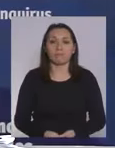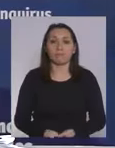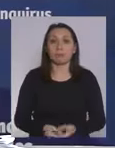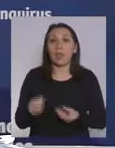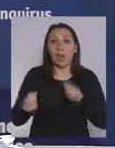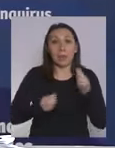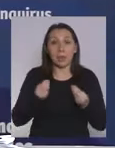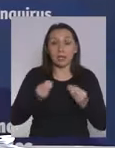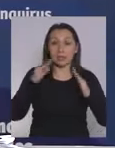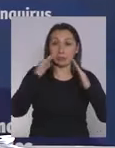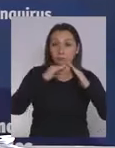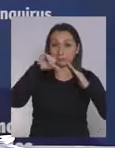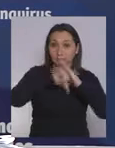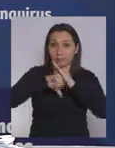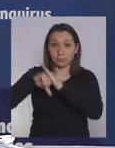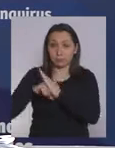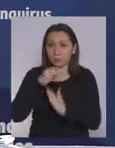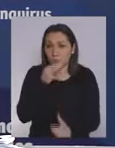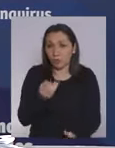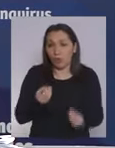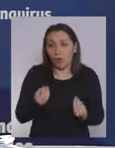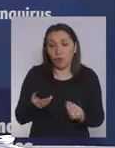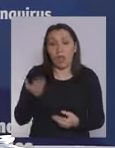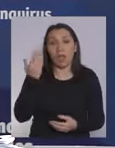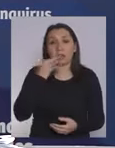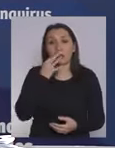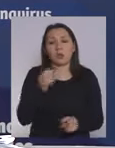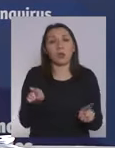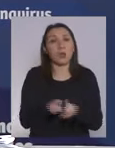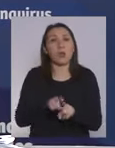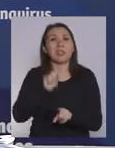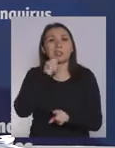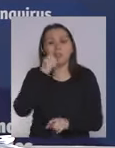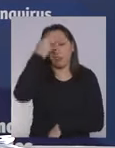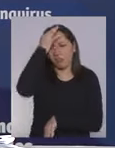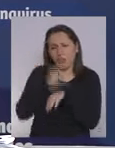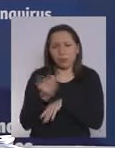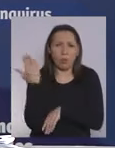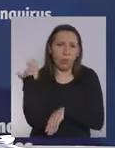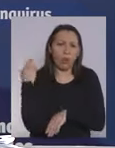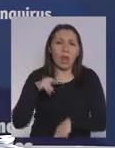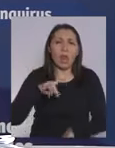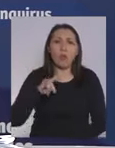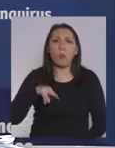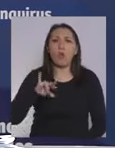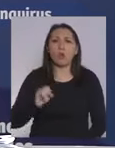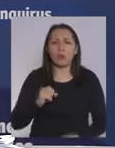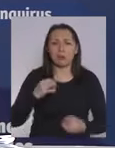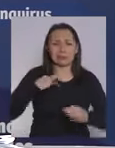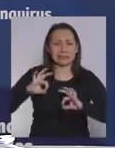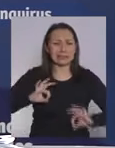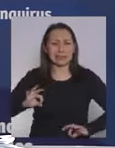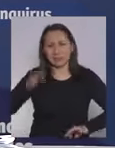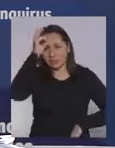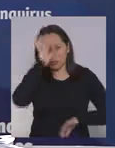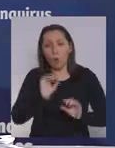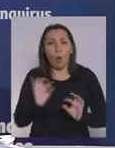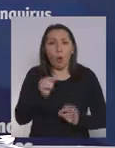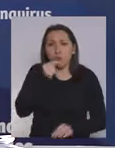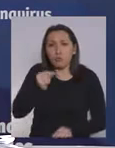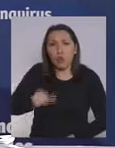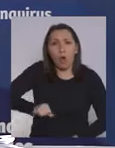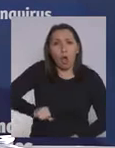obviamente y lo he dicho otras veces es como tener una neumonía como tener un sarampión está recién operado de una apendicitis